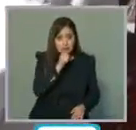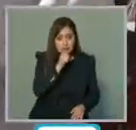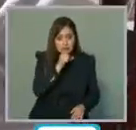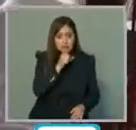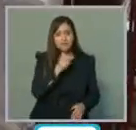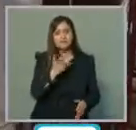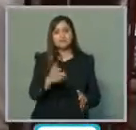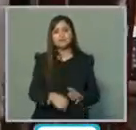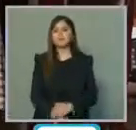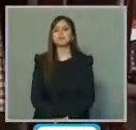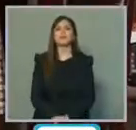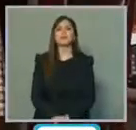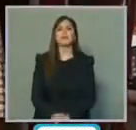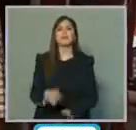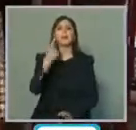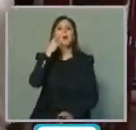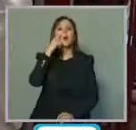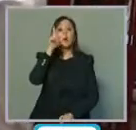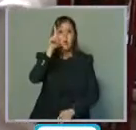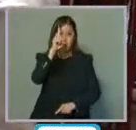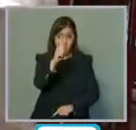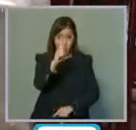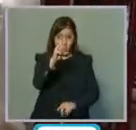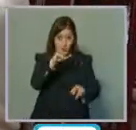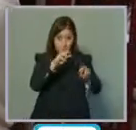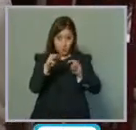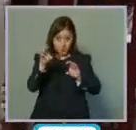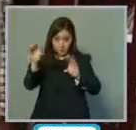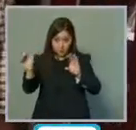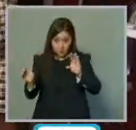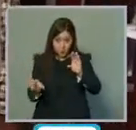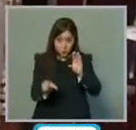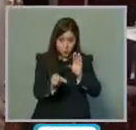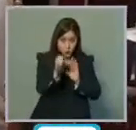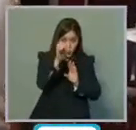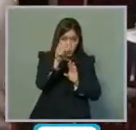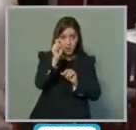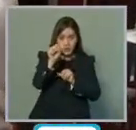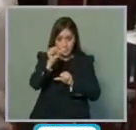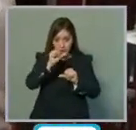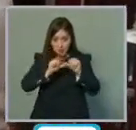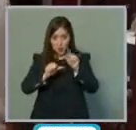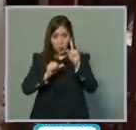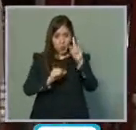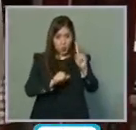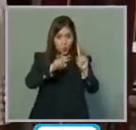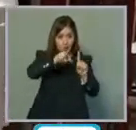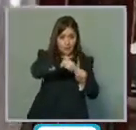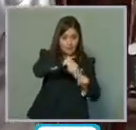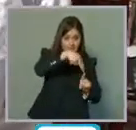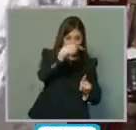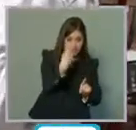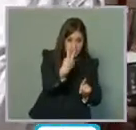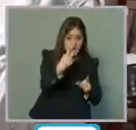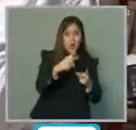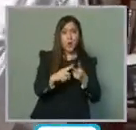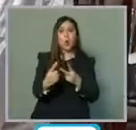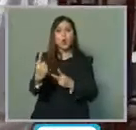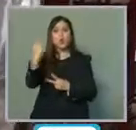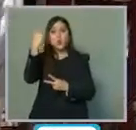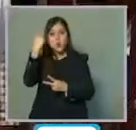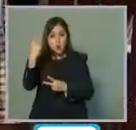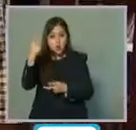A ver, mire, moviendo una sola copa logrará que queden intercaladas una vacía y una con contenido. ¿Cómo